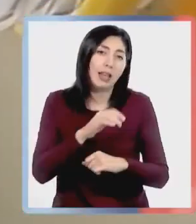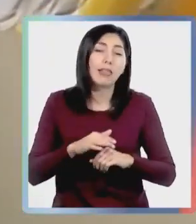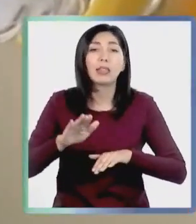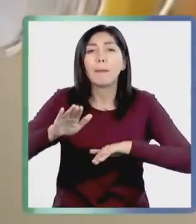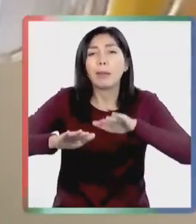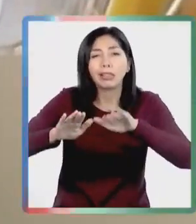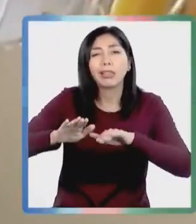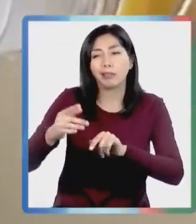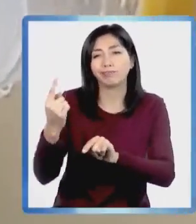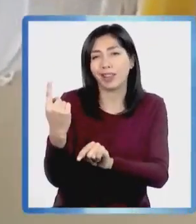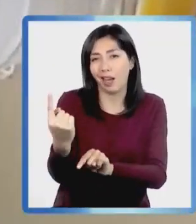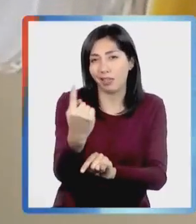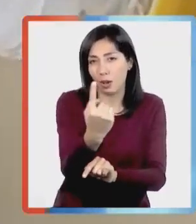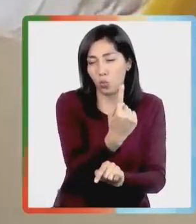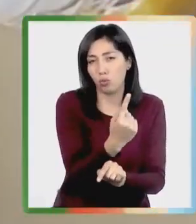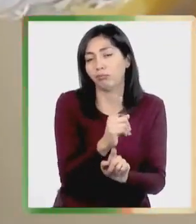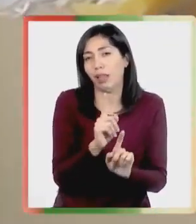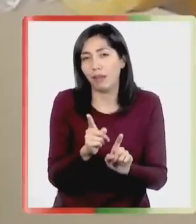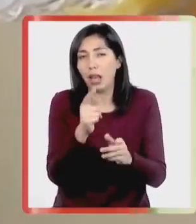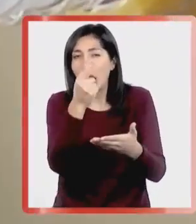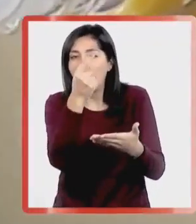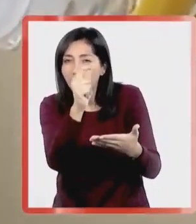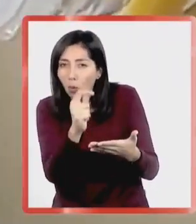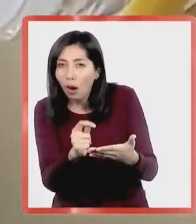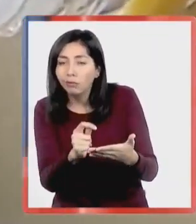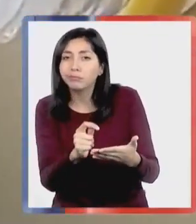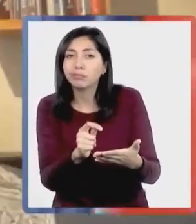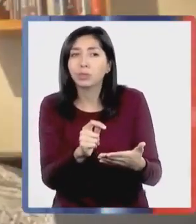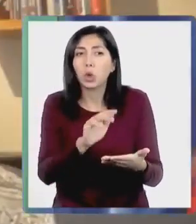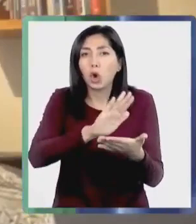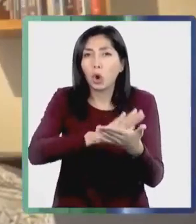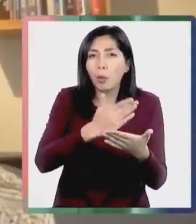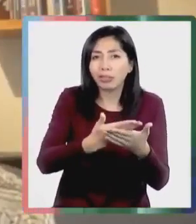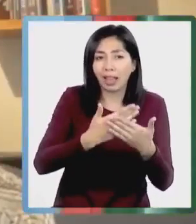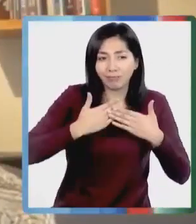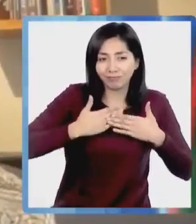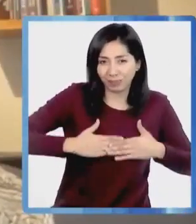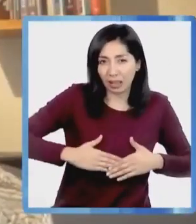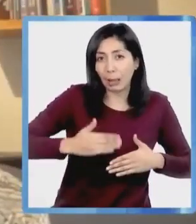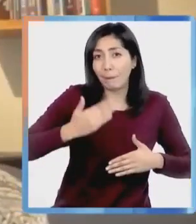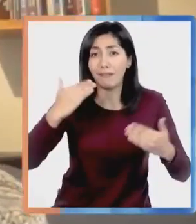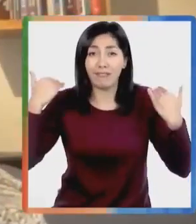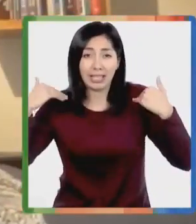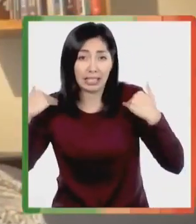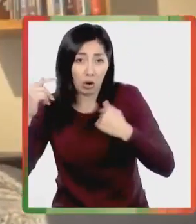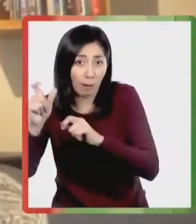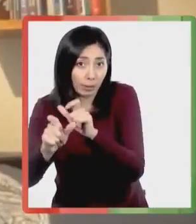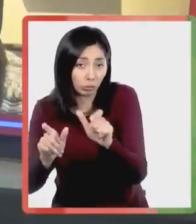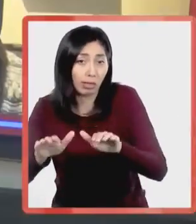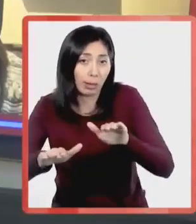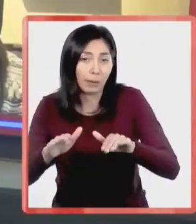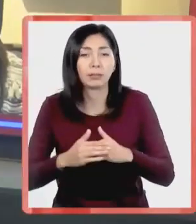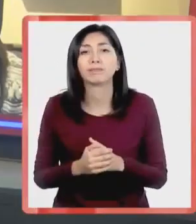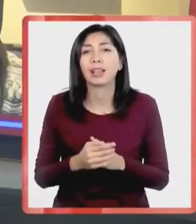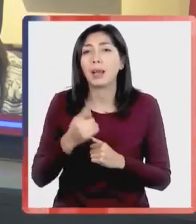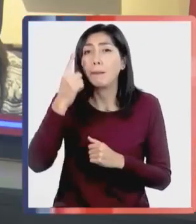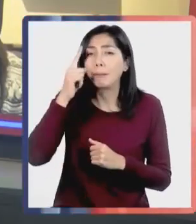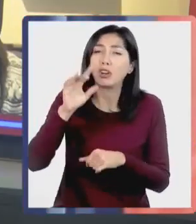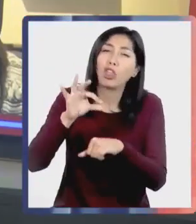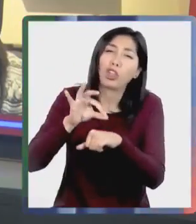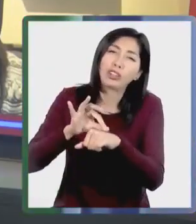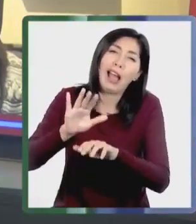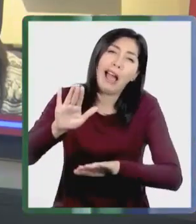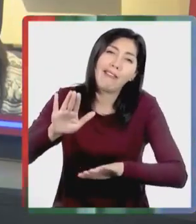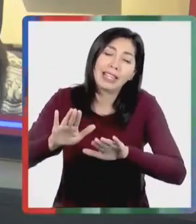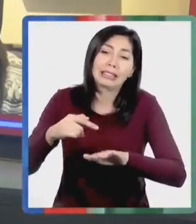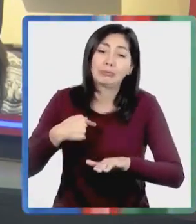difícil. Eso uno tiene que evaluarlo bien respecto a el estado nutricional y la actividad física que realiza. Pero doctora, una vez